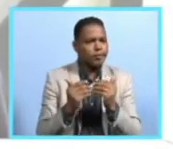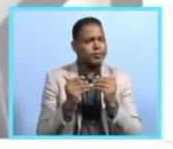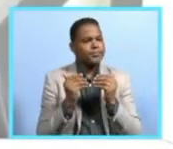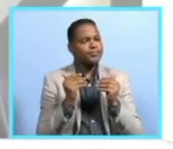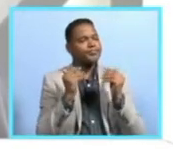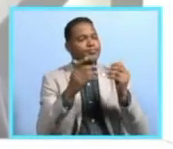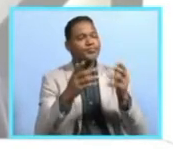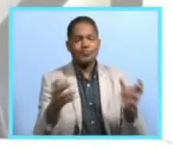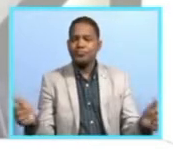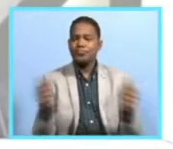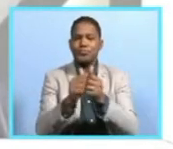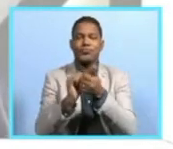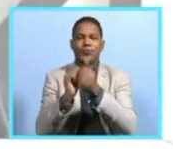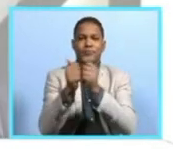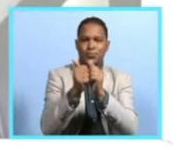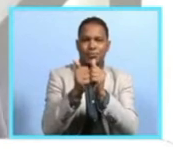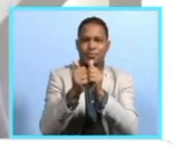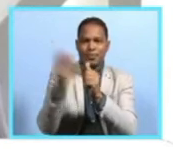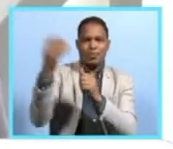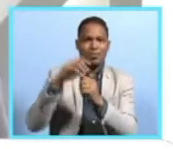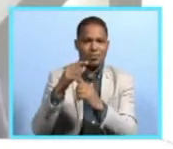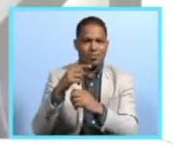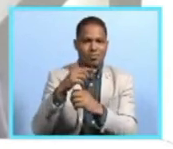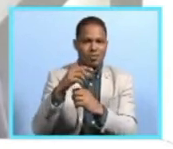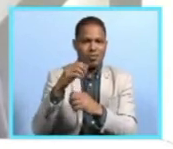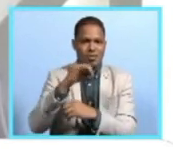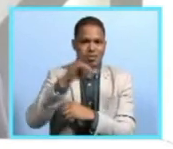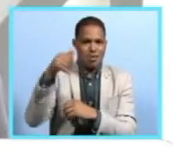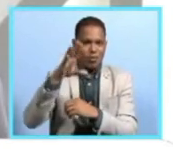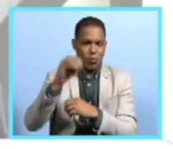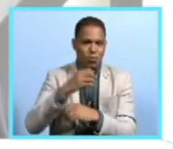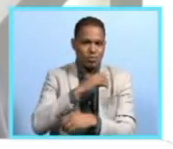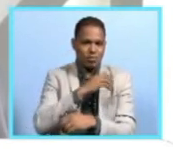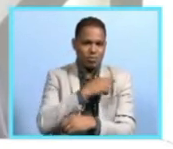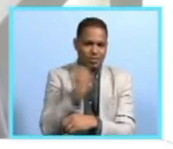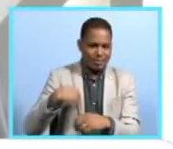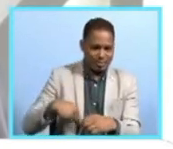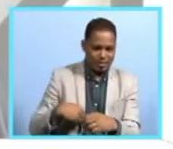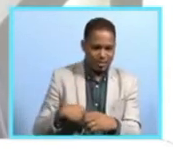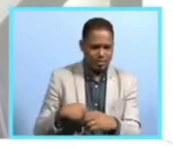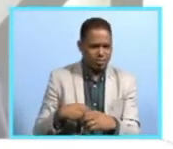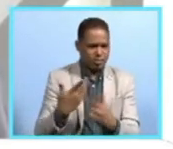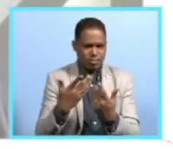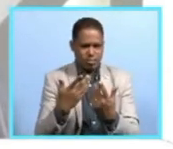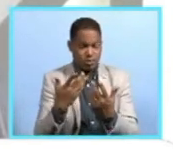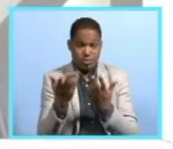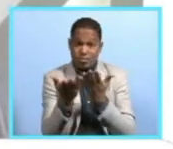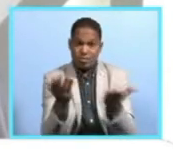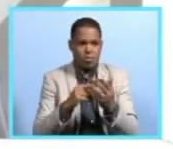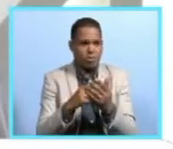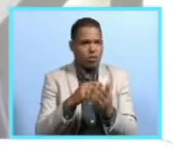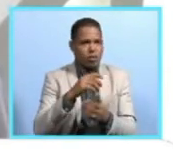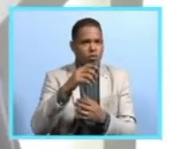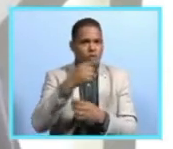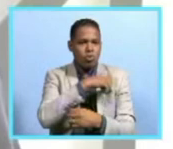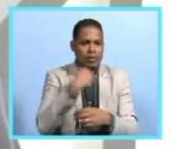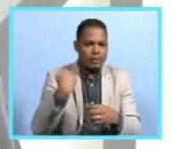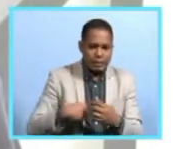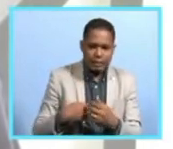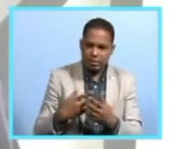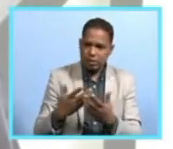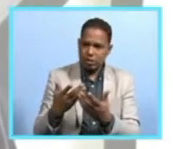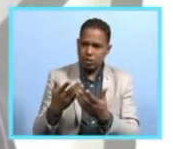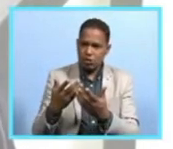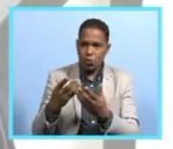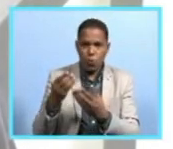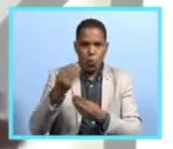con el ajo de China, que todo el mundo sabe que nosotros no tenemos tratado de libre comercio con China y que